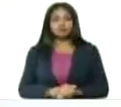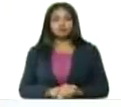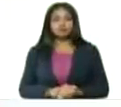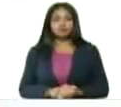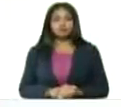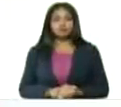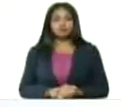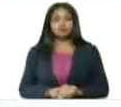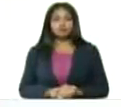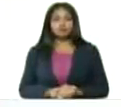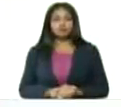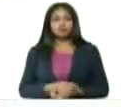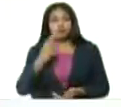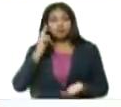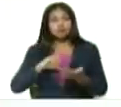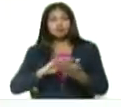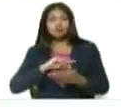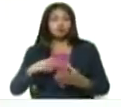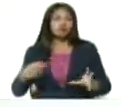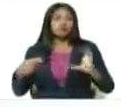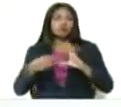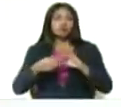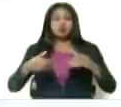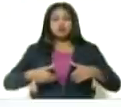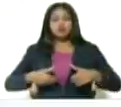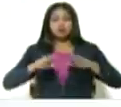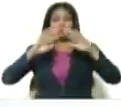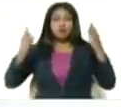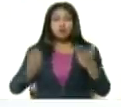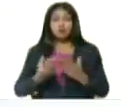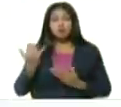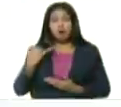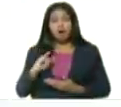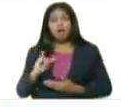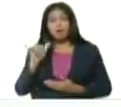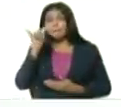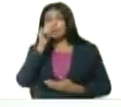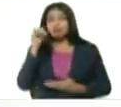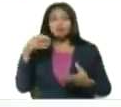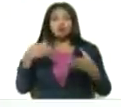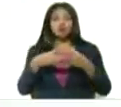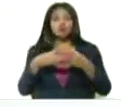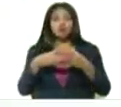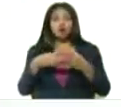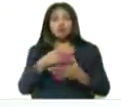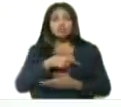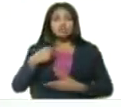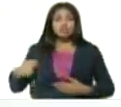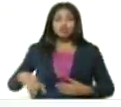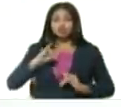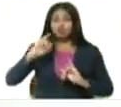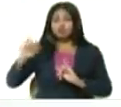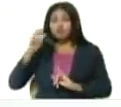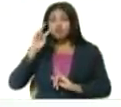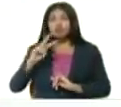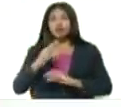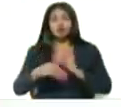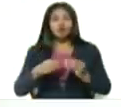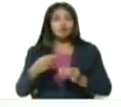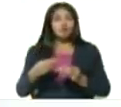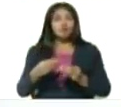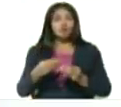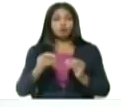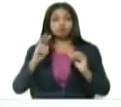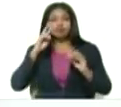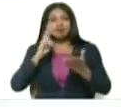¿verdad? Y estamos uniendo el esfuerzo del mundo. Tenemos un video de la delegación china para que ustedes vean cómo estas palabras se